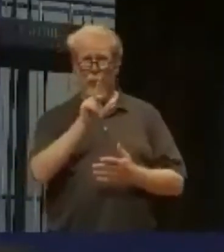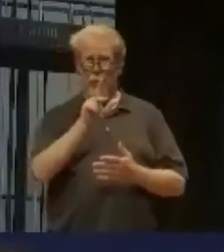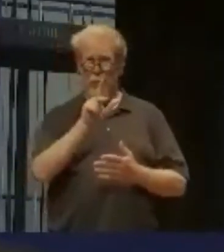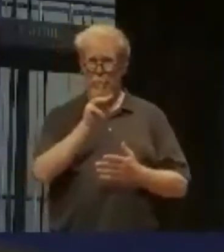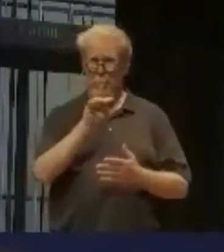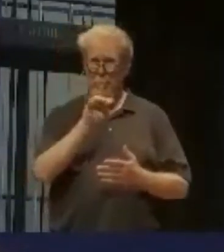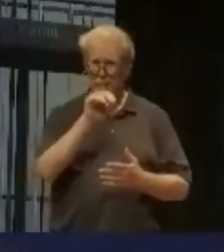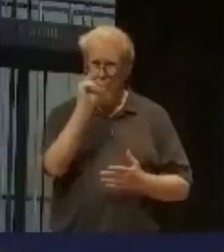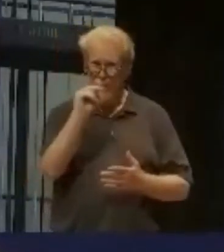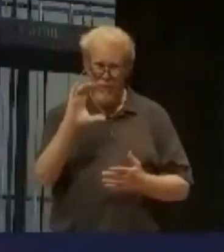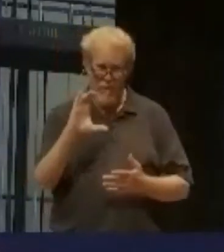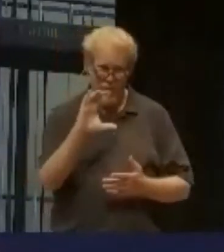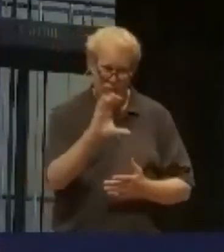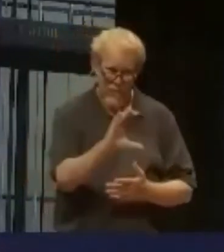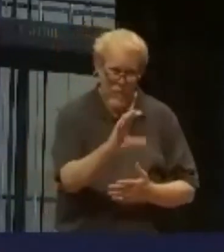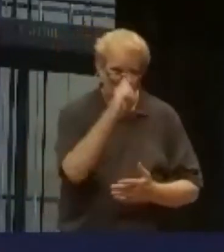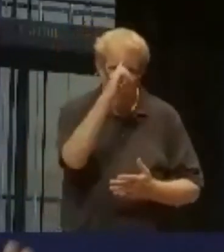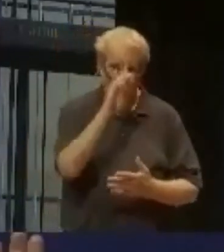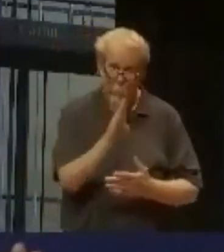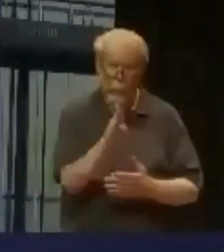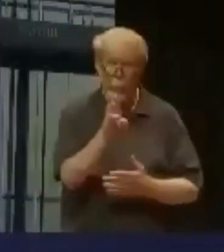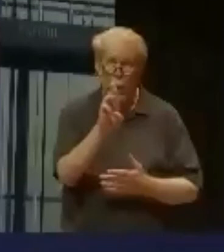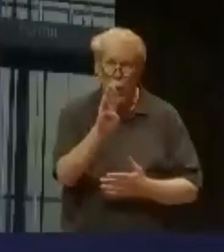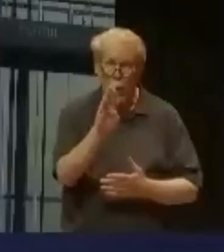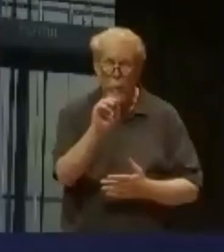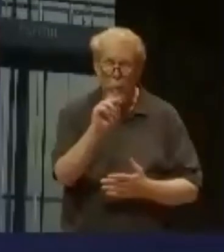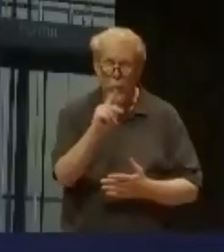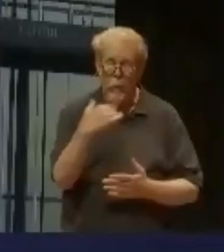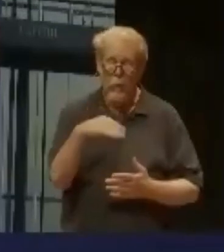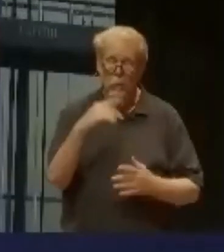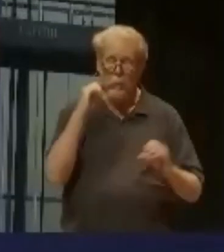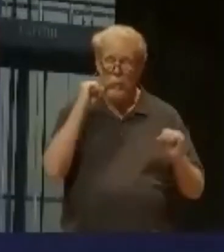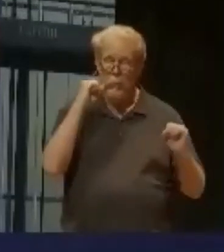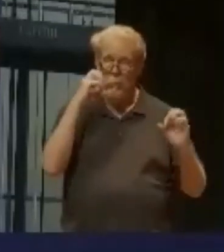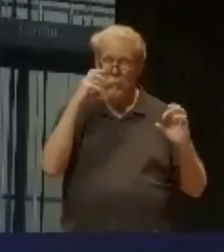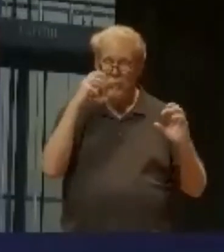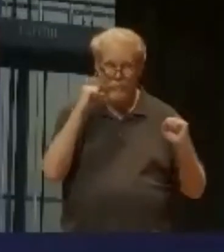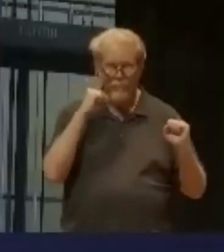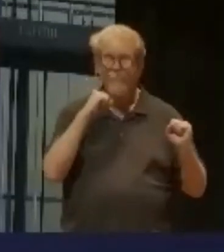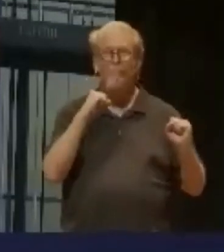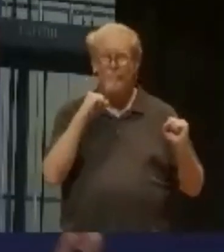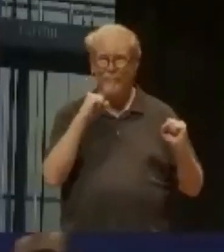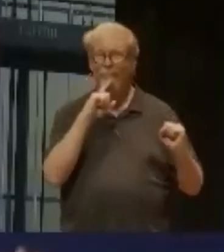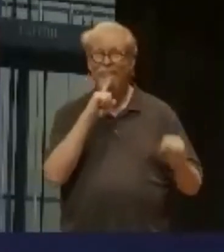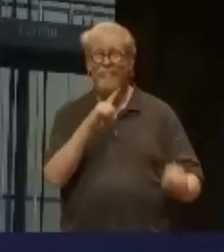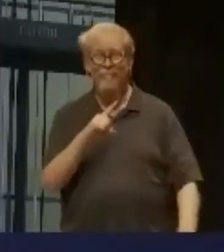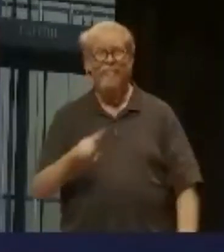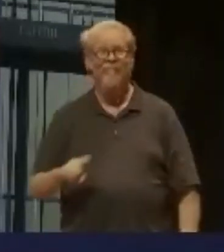en becas, solo acá estudiantes de Burbank. Eso es algo que nos sorprende.